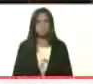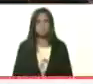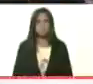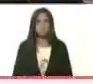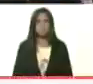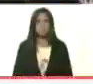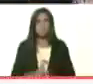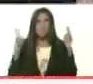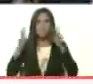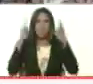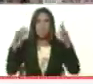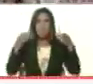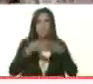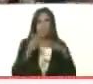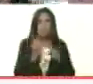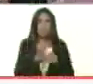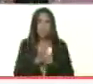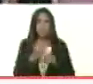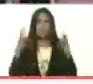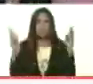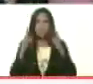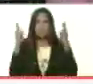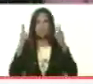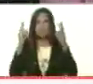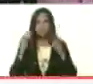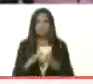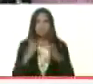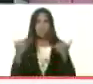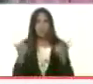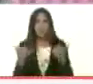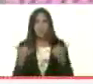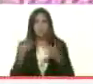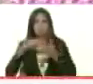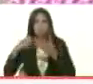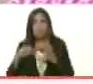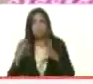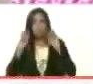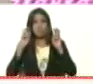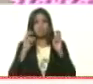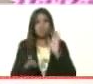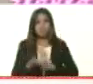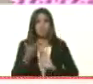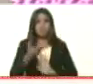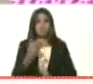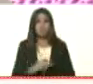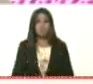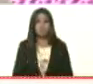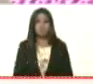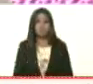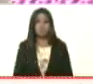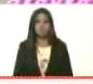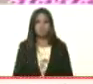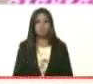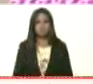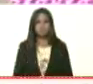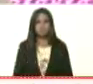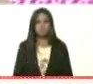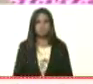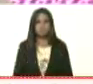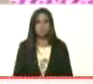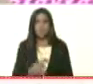¡Que viva la clase obrera! ¡Viva! Ahora, hay otros temas importantes que planteaba